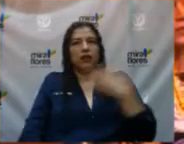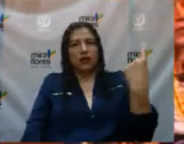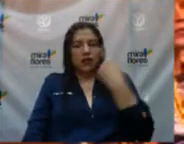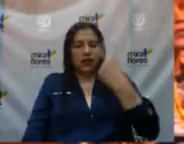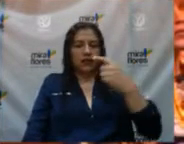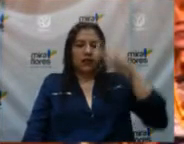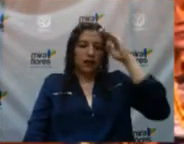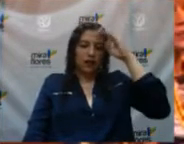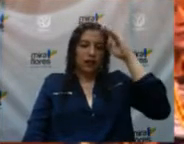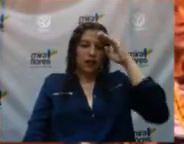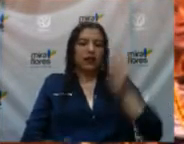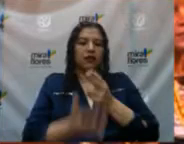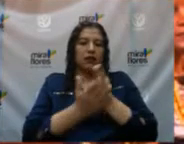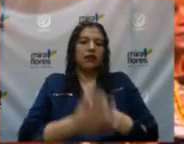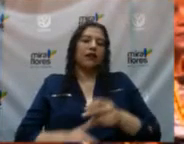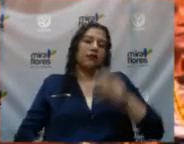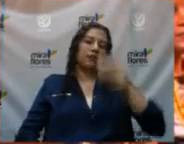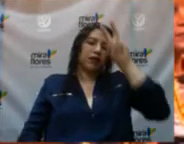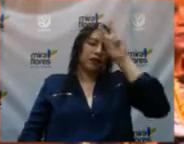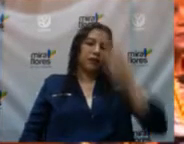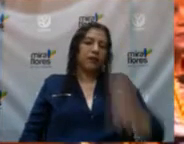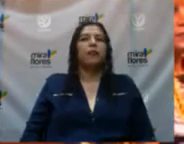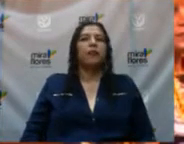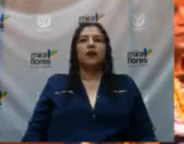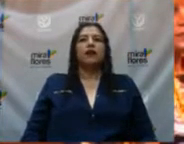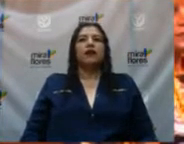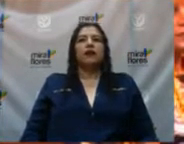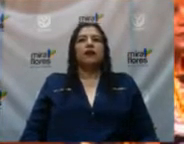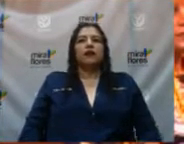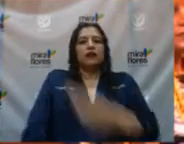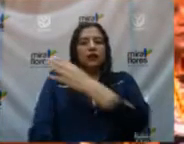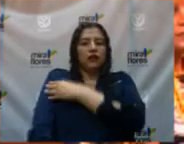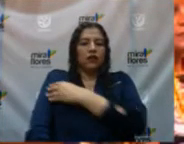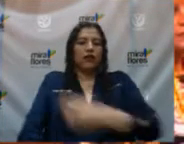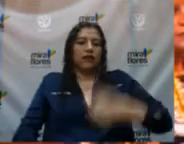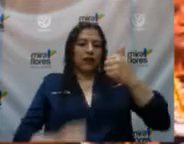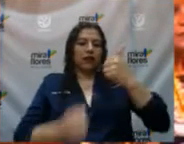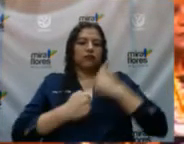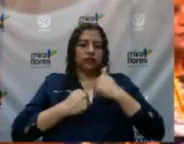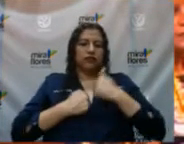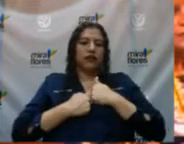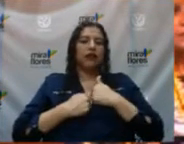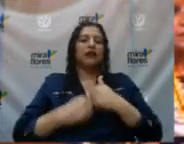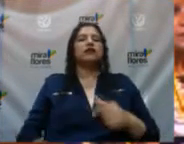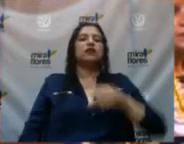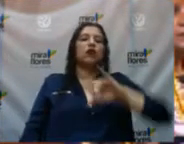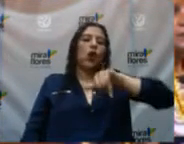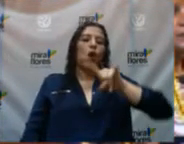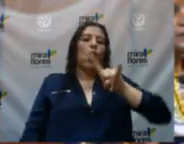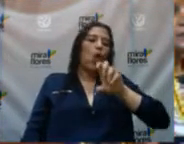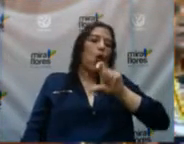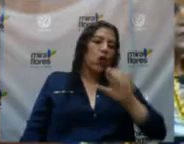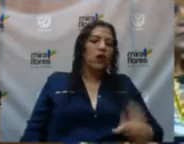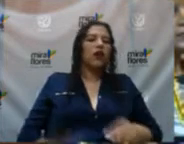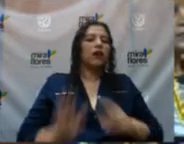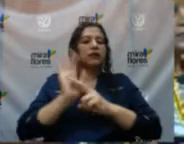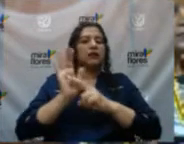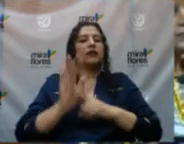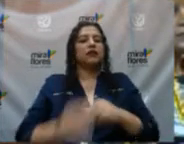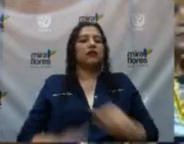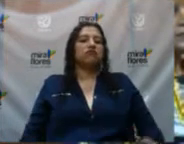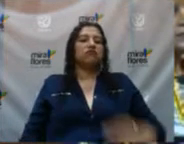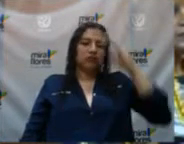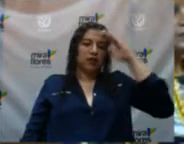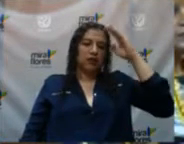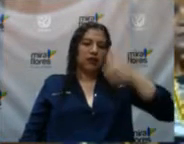Perú, señor General de Brigada de Ejército Peruano Julio Castañeda Segarra, en representación del señor Comandante General